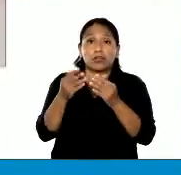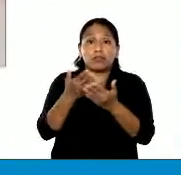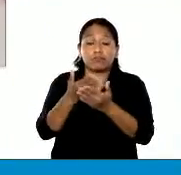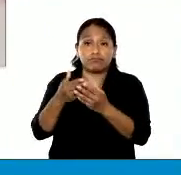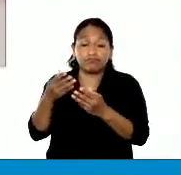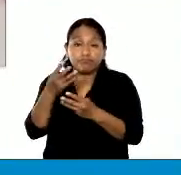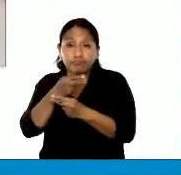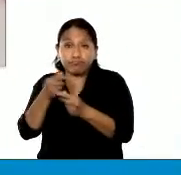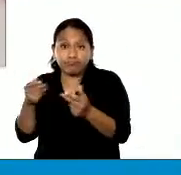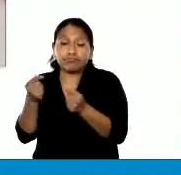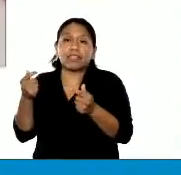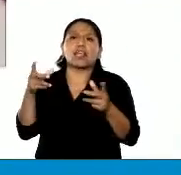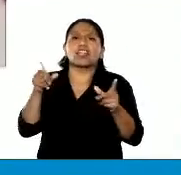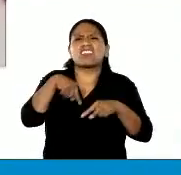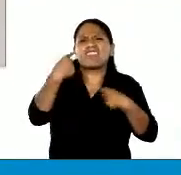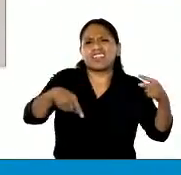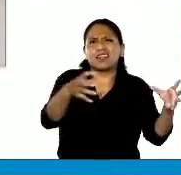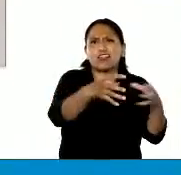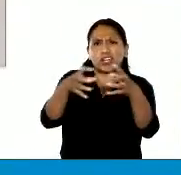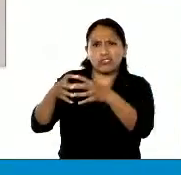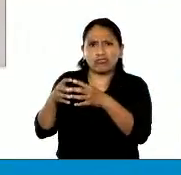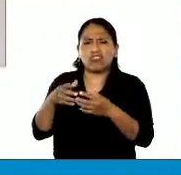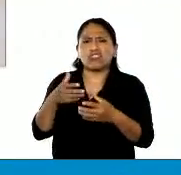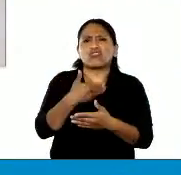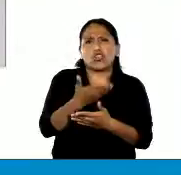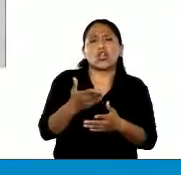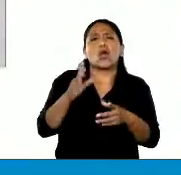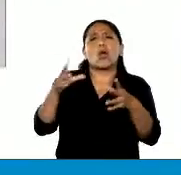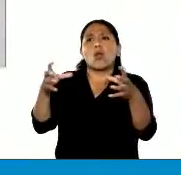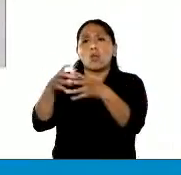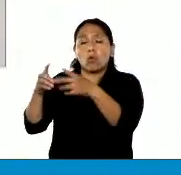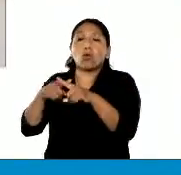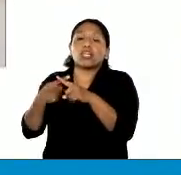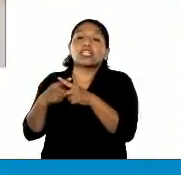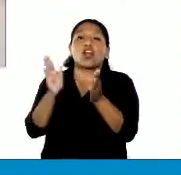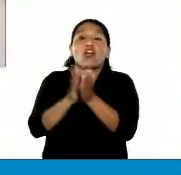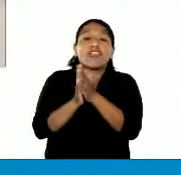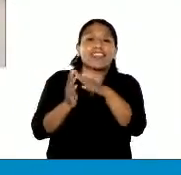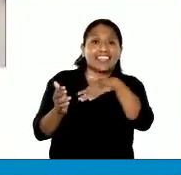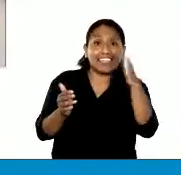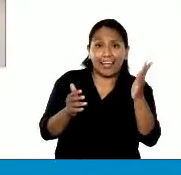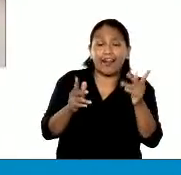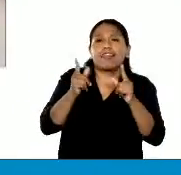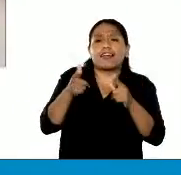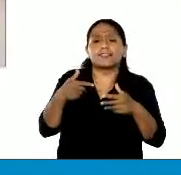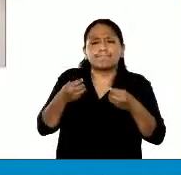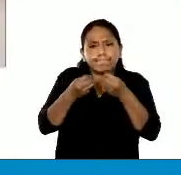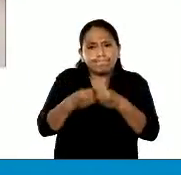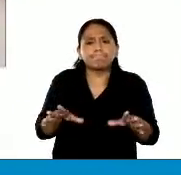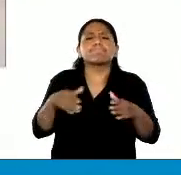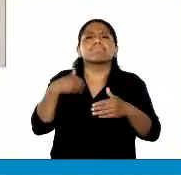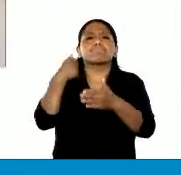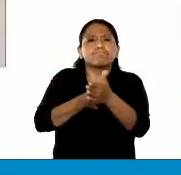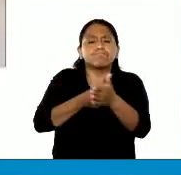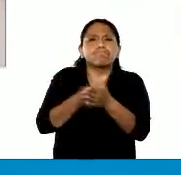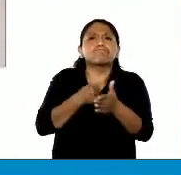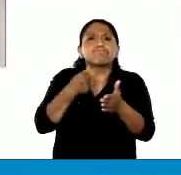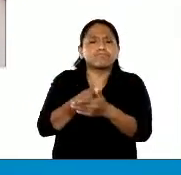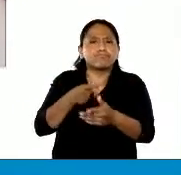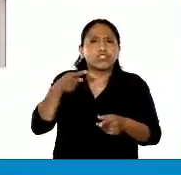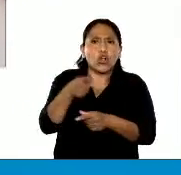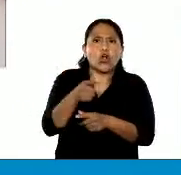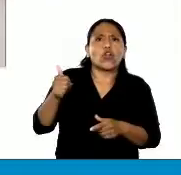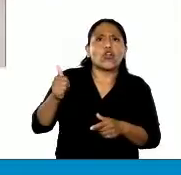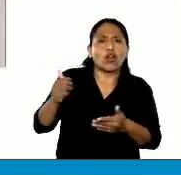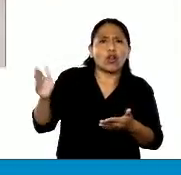las organizaciones sociales, sindicales, de los partidos políticos de izquierda que iniciaron la lucha contra la impunidad durante el mismo golpe, es que se ha